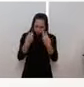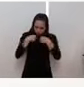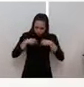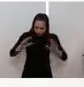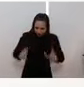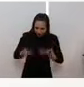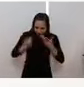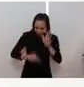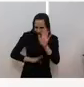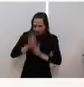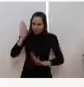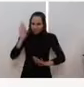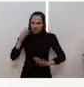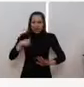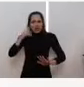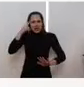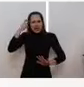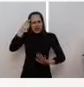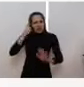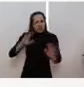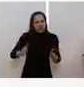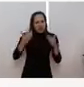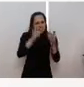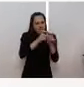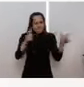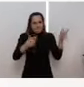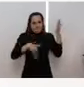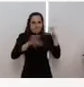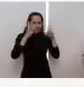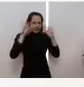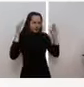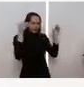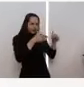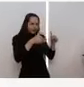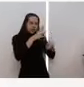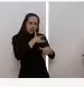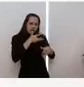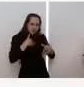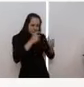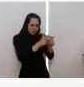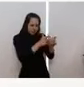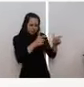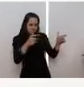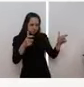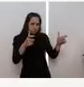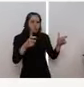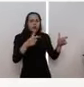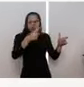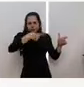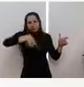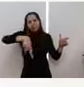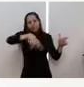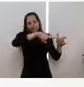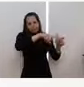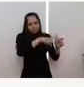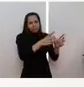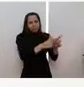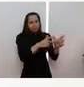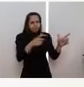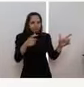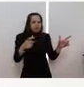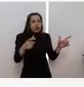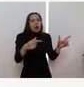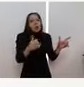retos en el crecimiento de la demanda de servicios de salud debido al crecimiento de los usuarios potenciales que pueda tener el